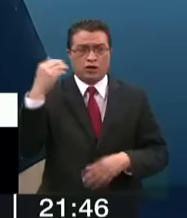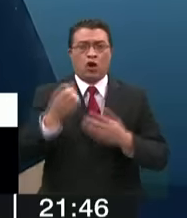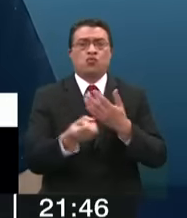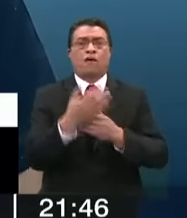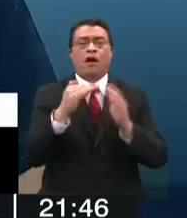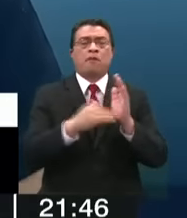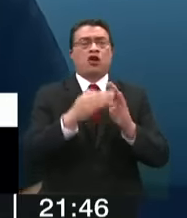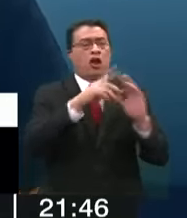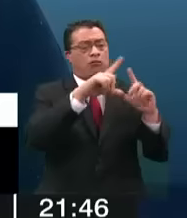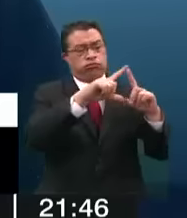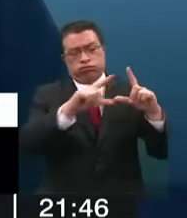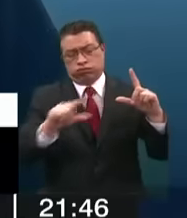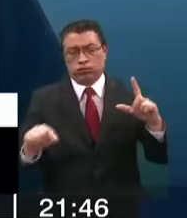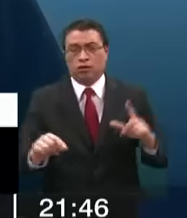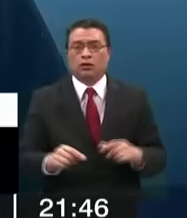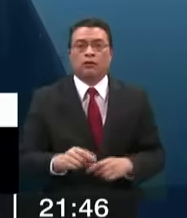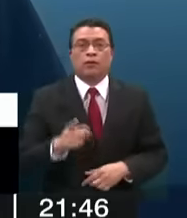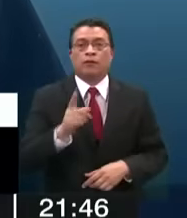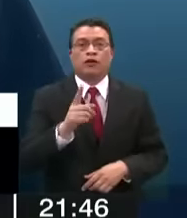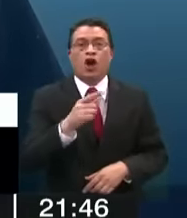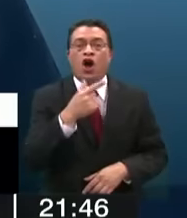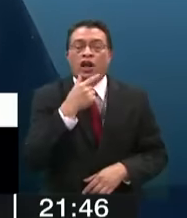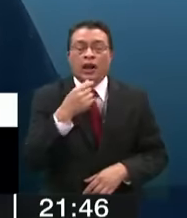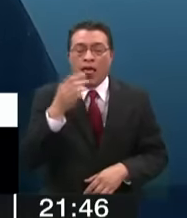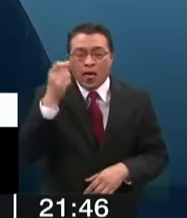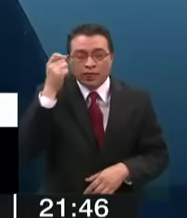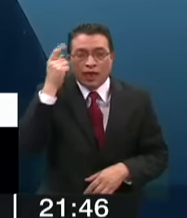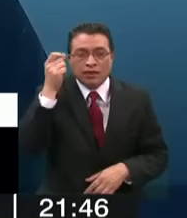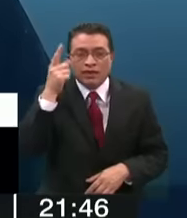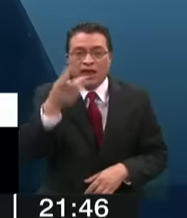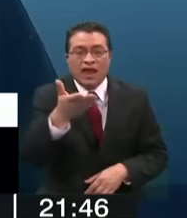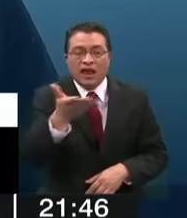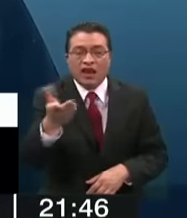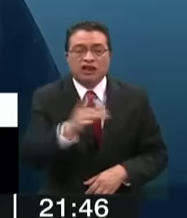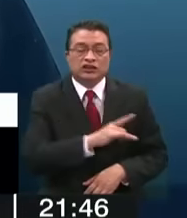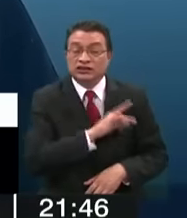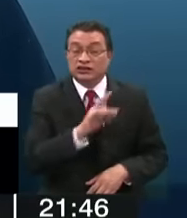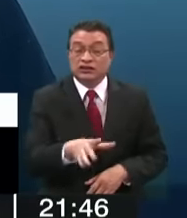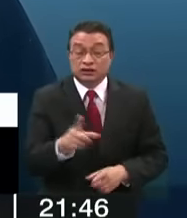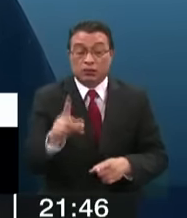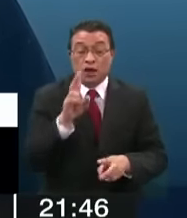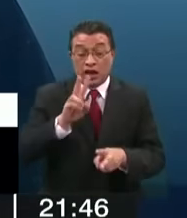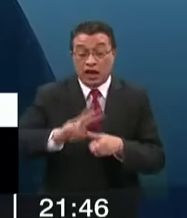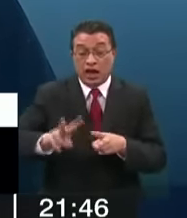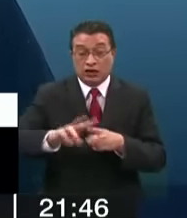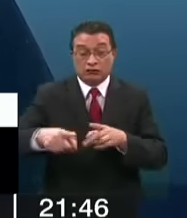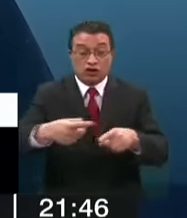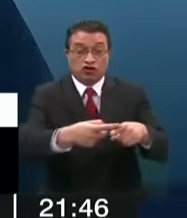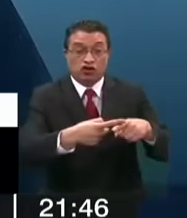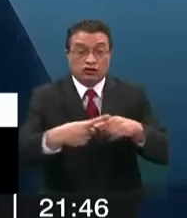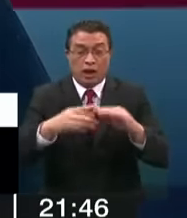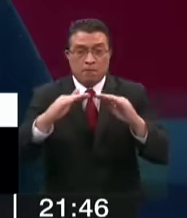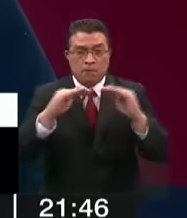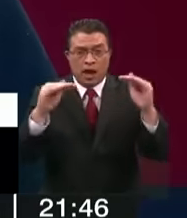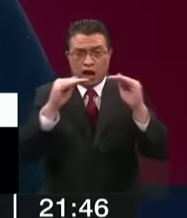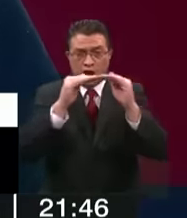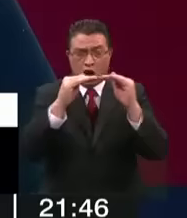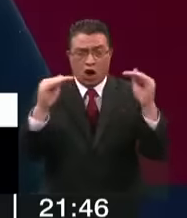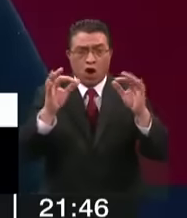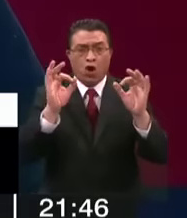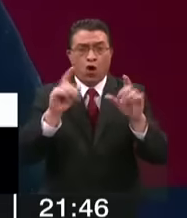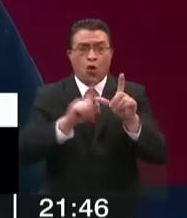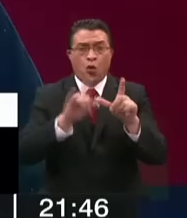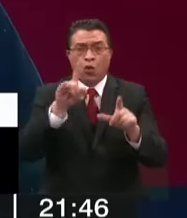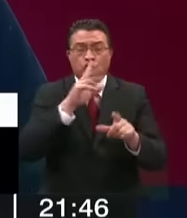nueva mayoría. O sea, no quieren entender que Chile, si no hace una sociedad más equilibrada y justa, es un Chile